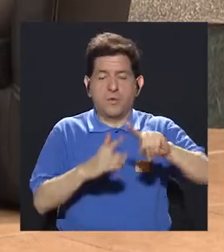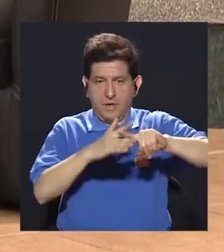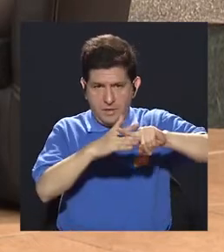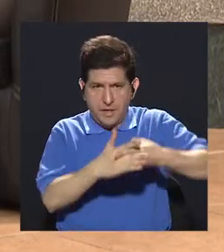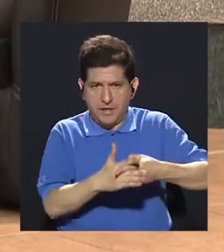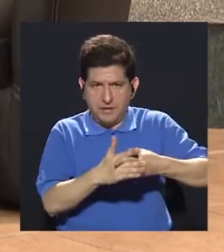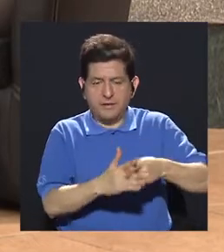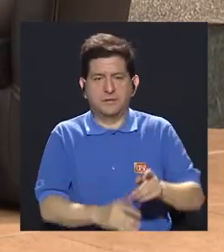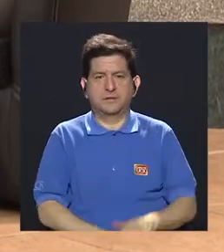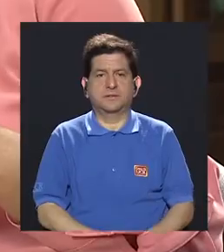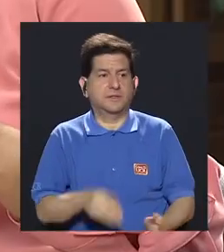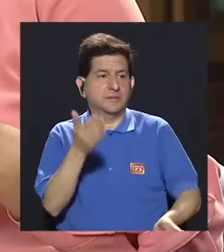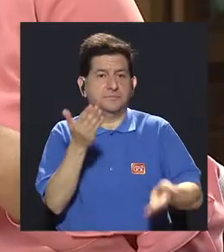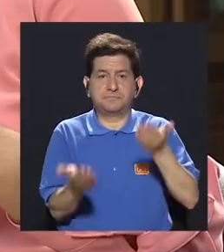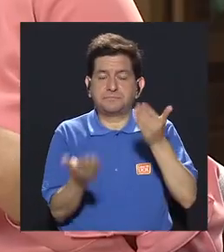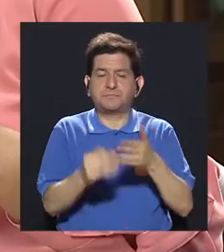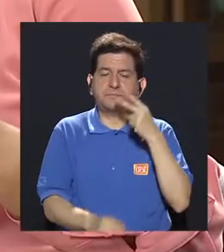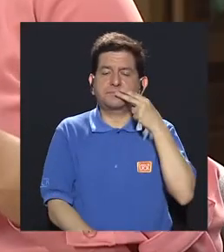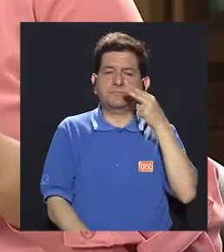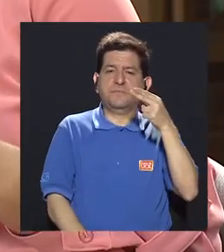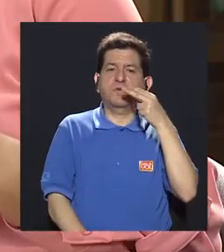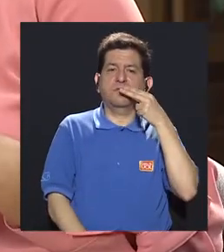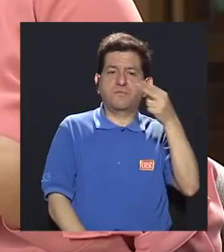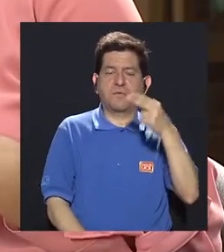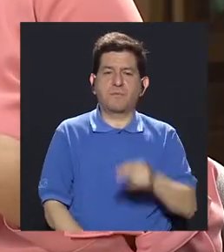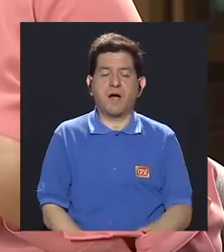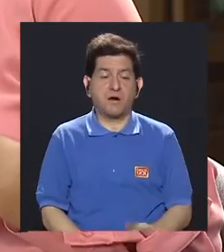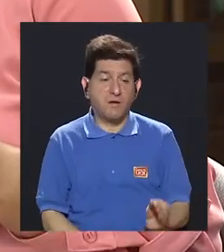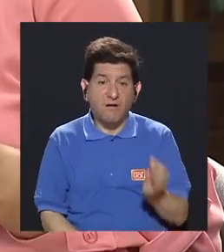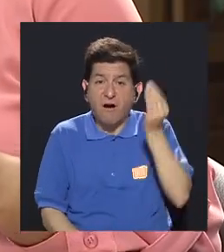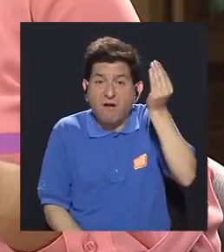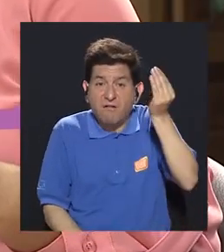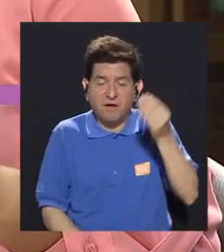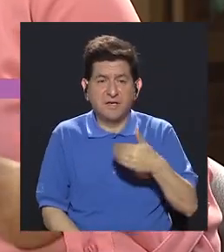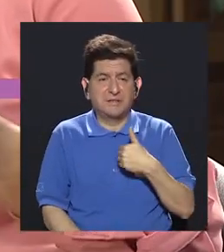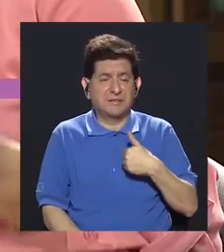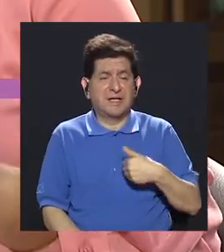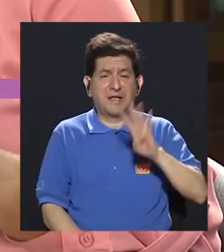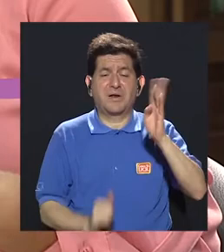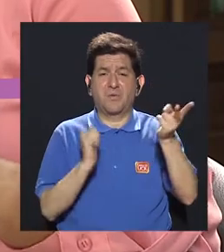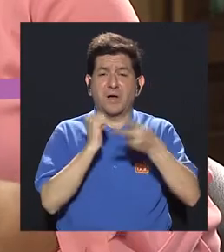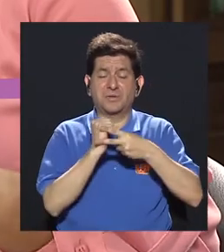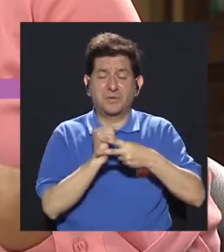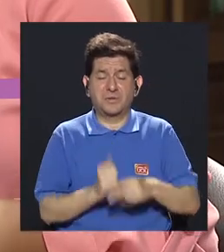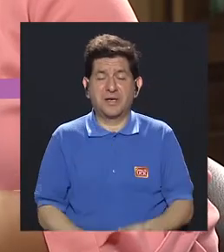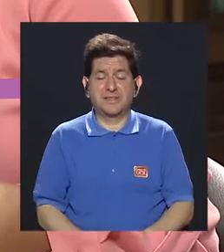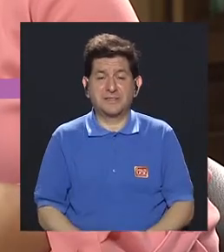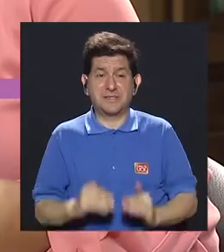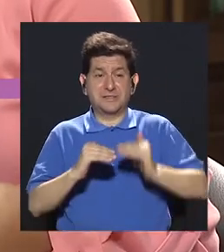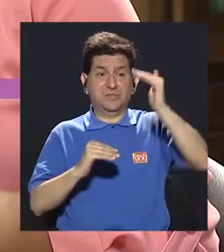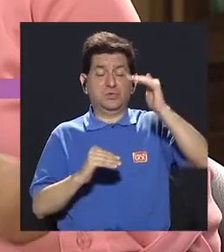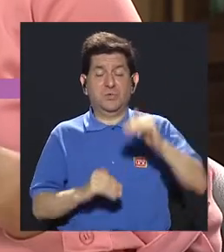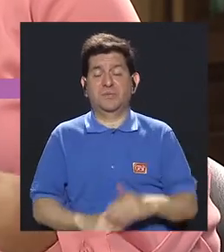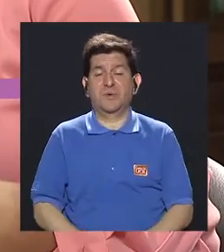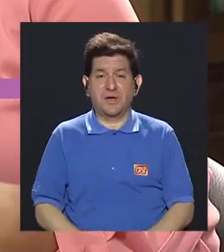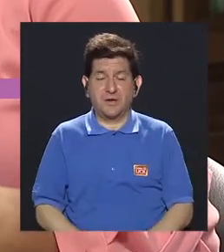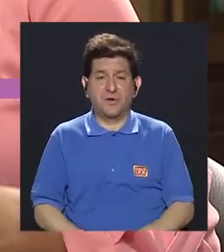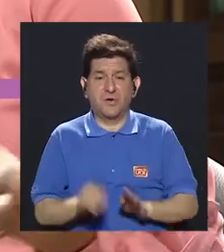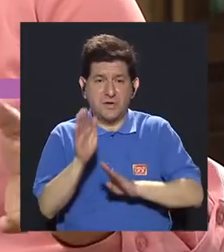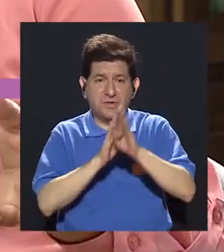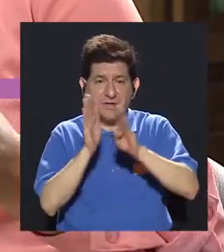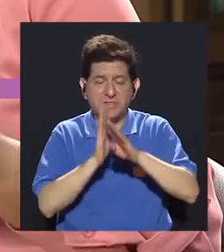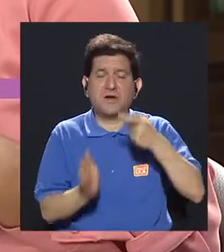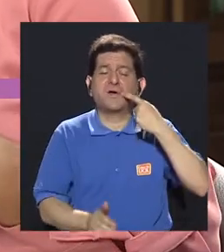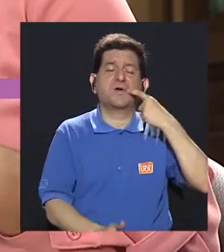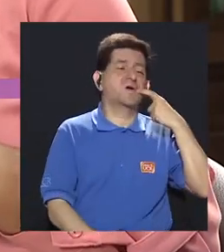que comience o una chica a fumar en la adolescencia tiene 4 veces más de posibilidades